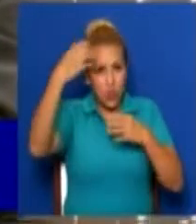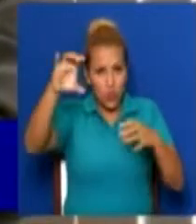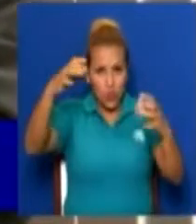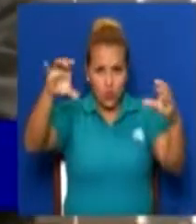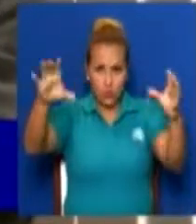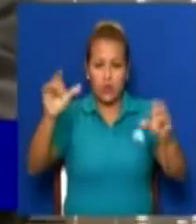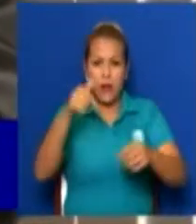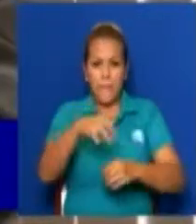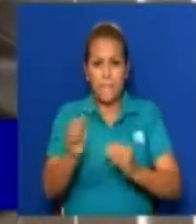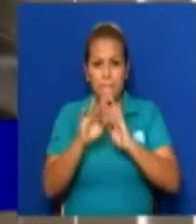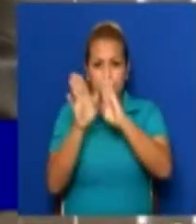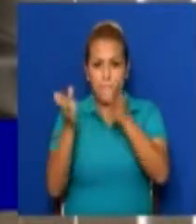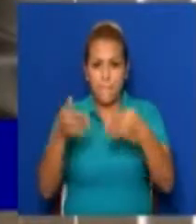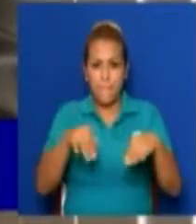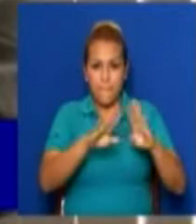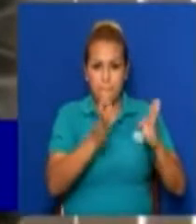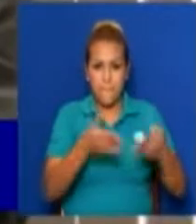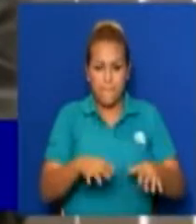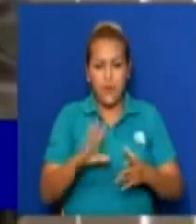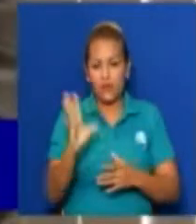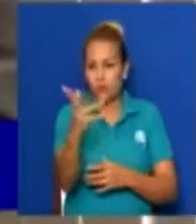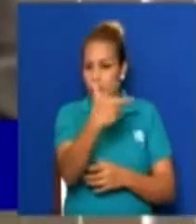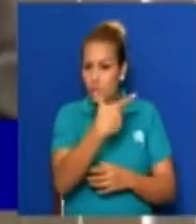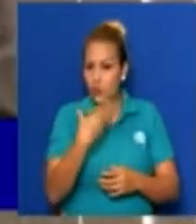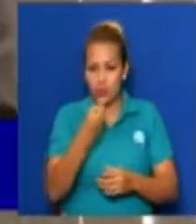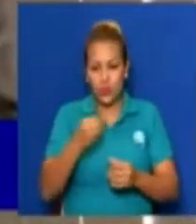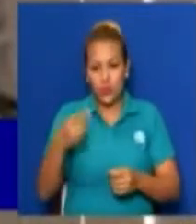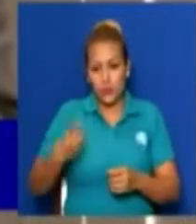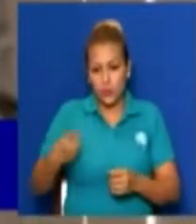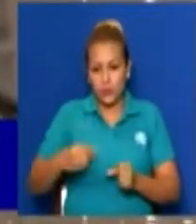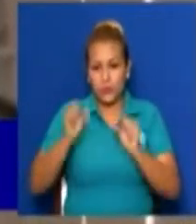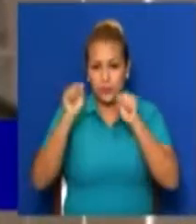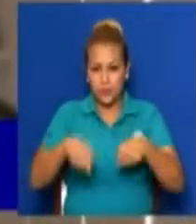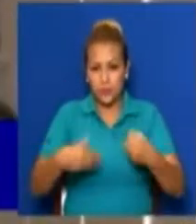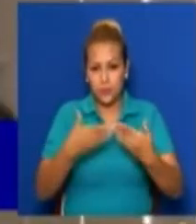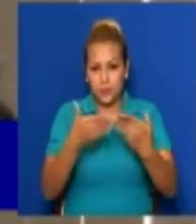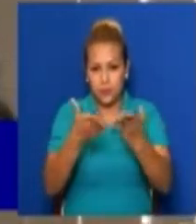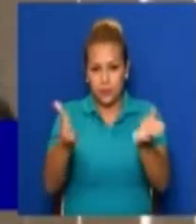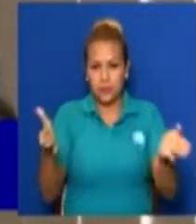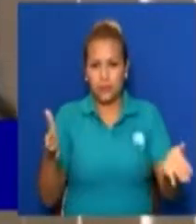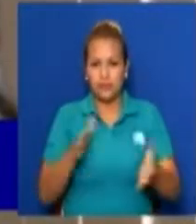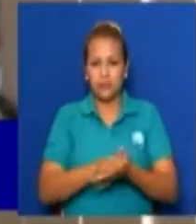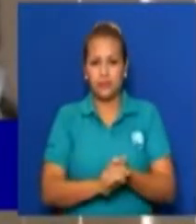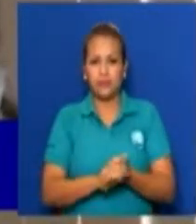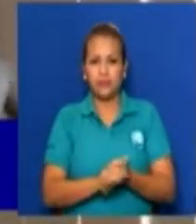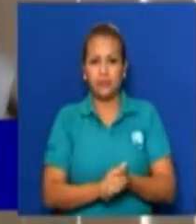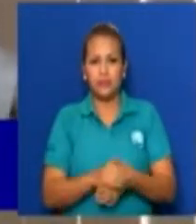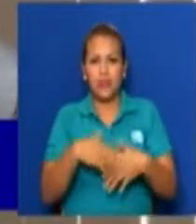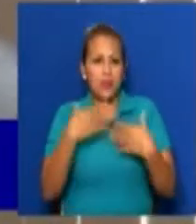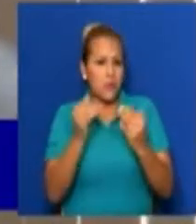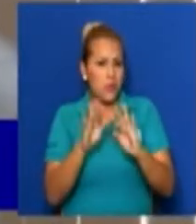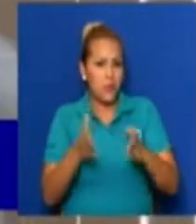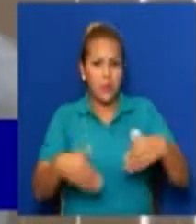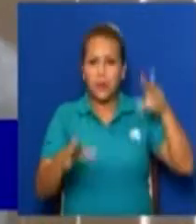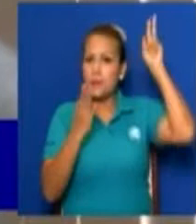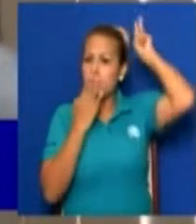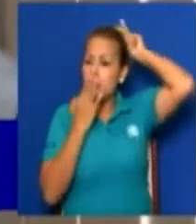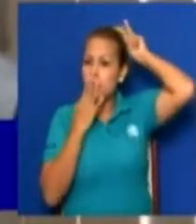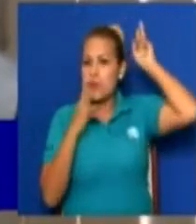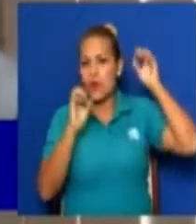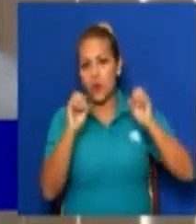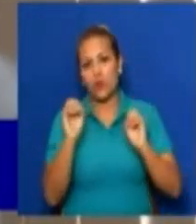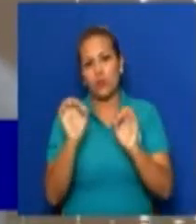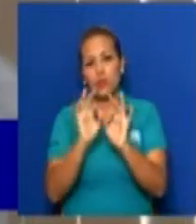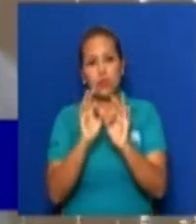mujeres. Todos los derechos para todas las mujeres. Mujeres indígenas o de los pueblos